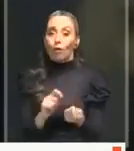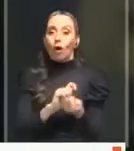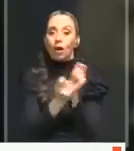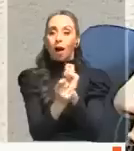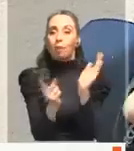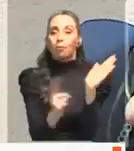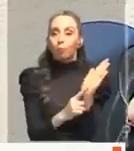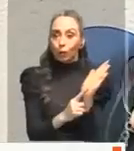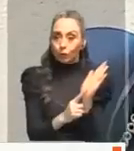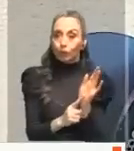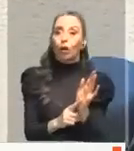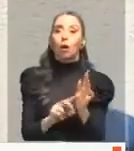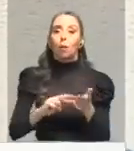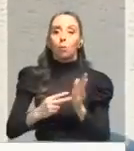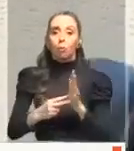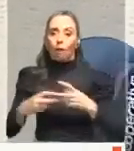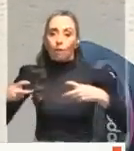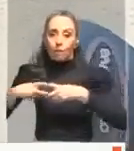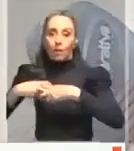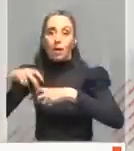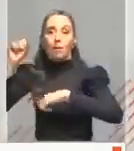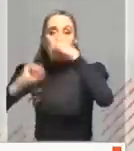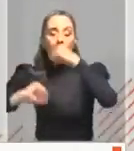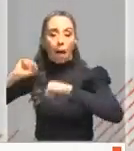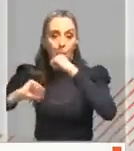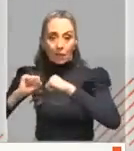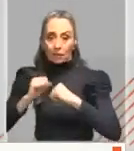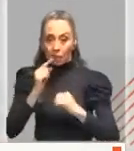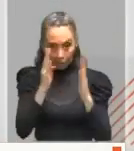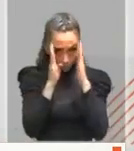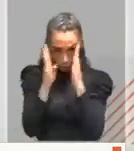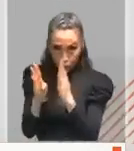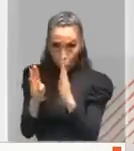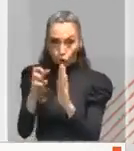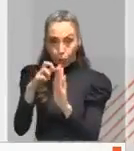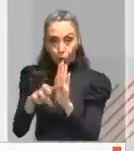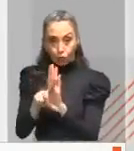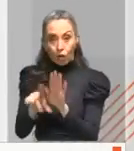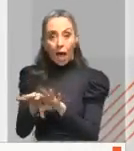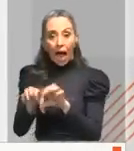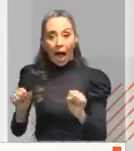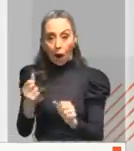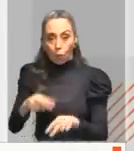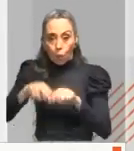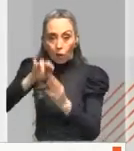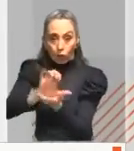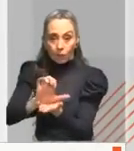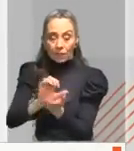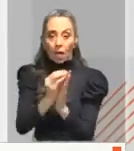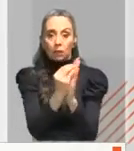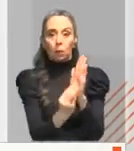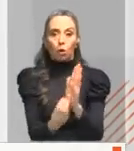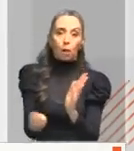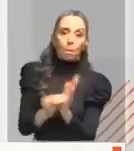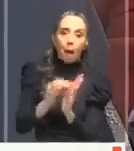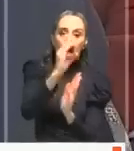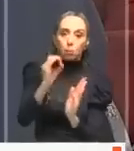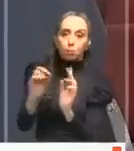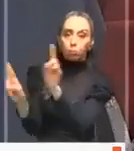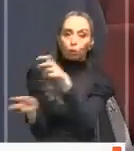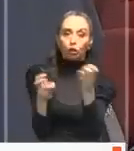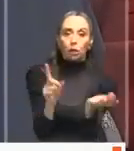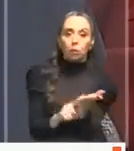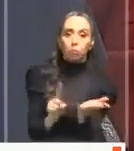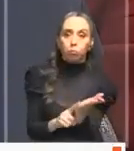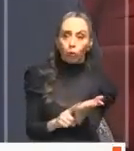el gobierno y los gremios empresariales, quienes cuestionan que el foco del pacto fiscal sea el aumento de impuestos. En La Moneda se abren a